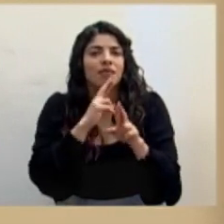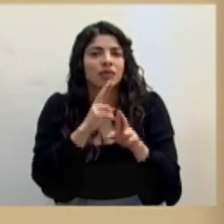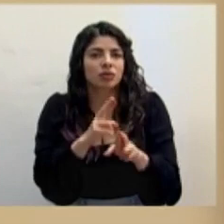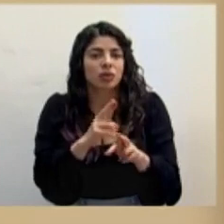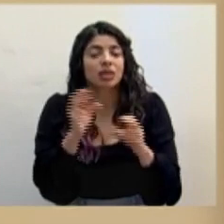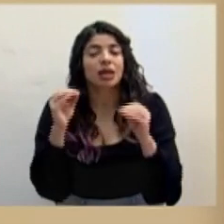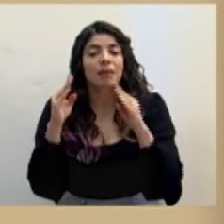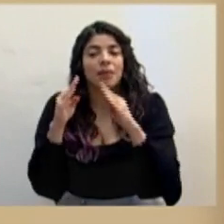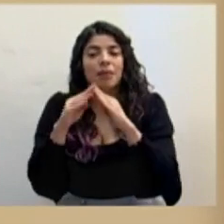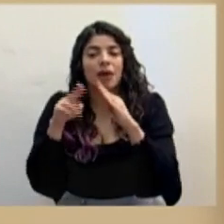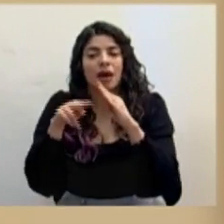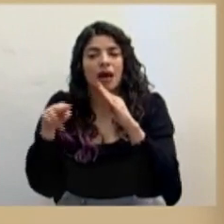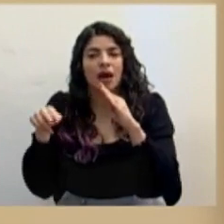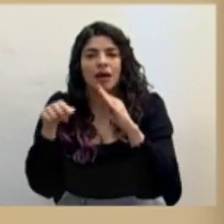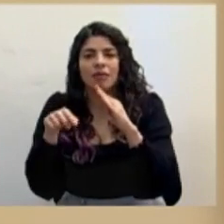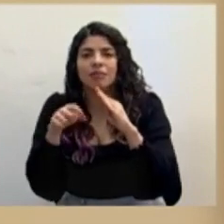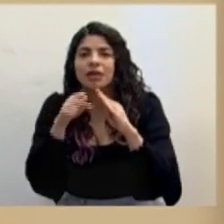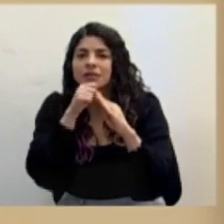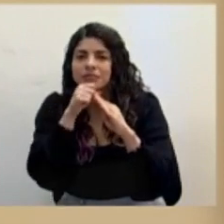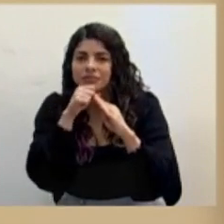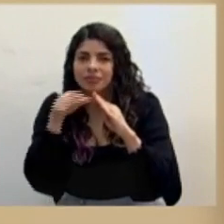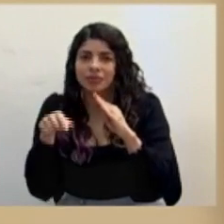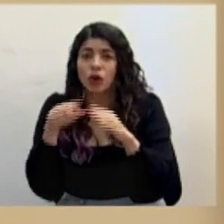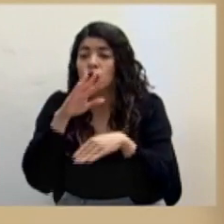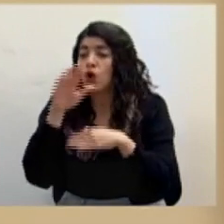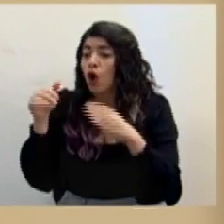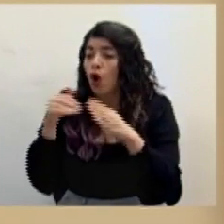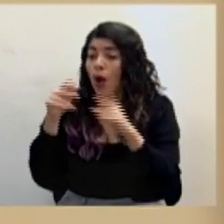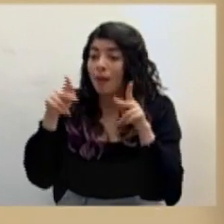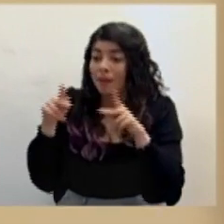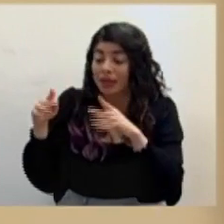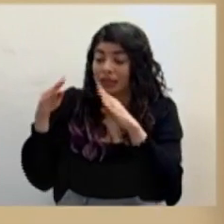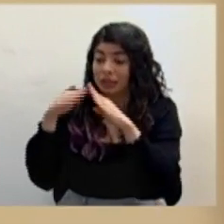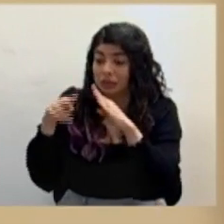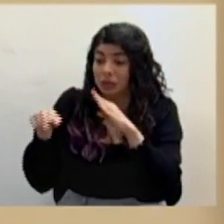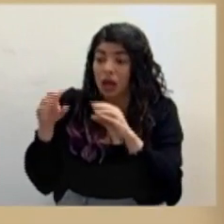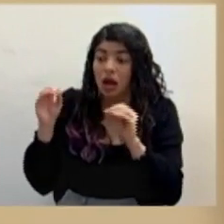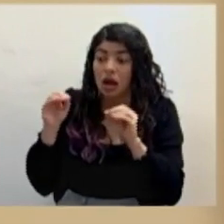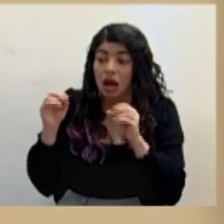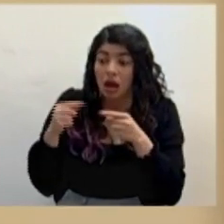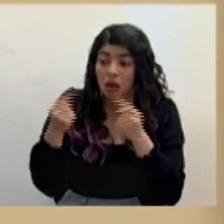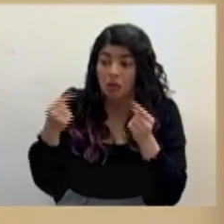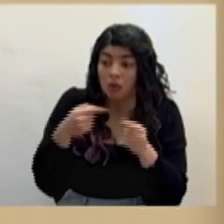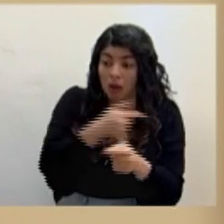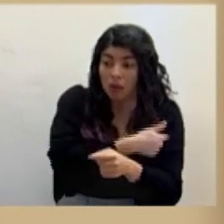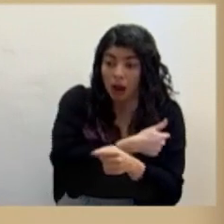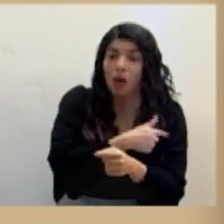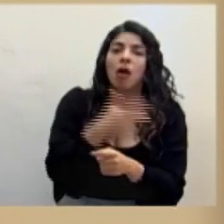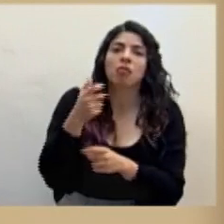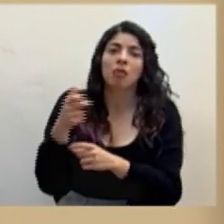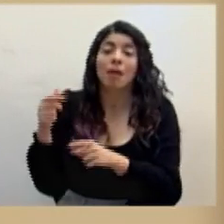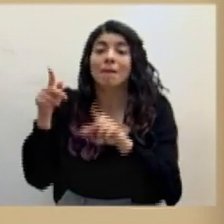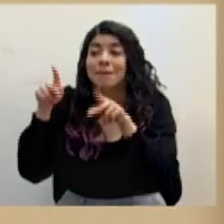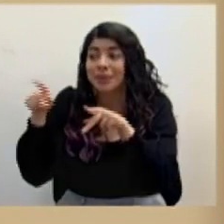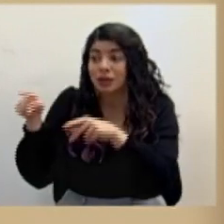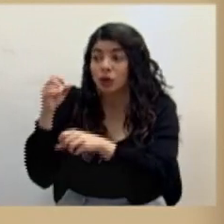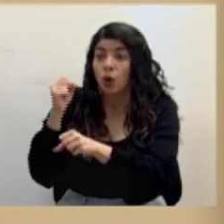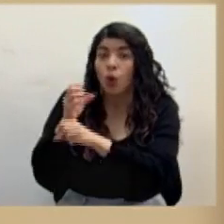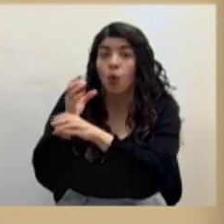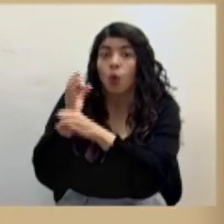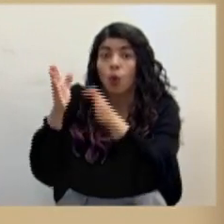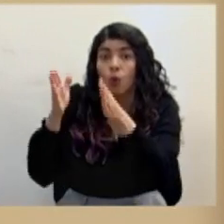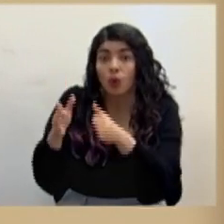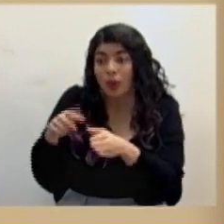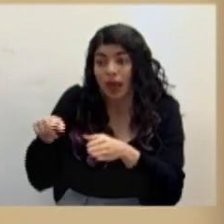hogares de larga estancia. En hogares de larga estancia, todos los residentes que no tengan ninguna contraindicación y los trabajadores cuidadores de estos residentes en